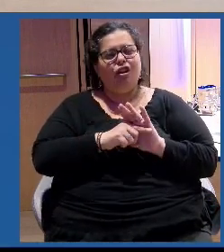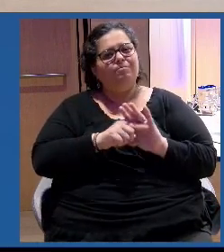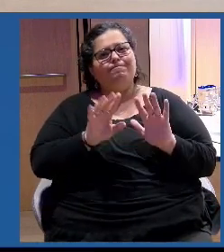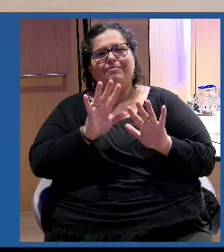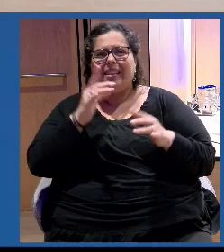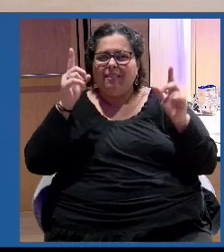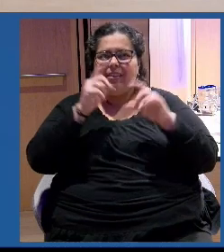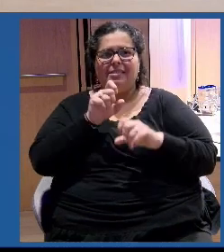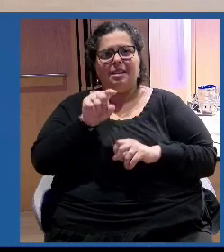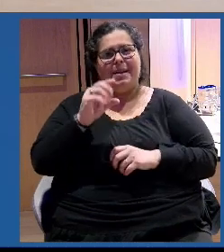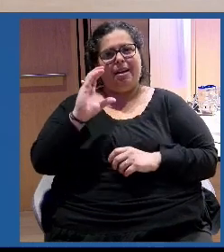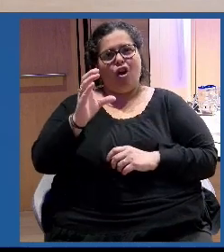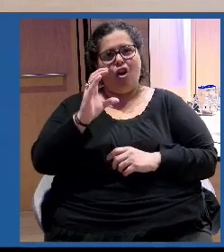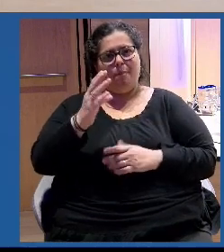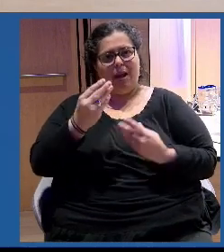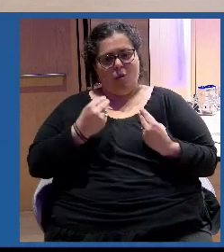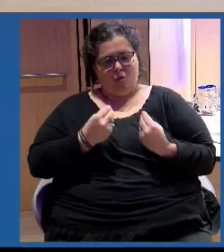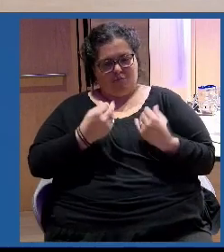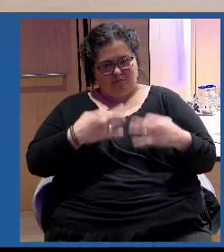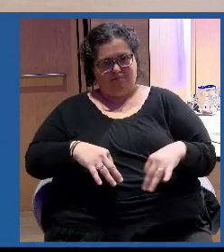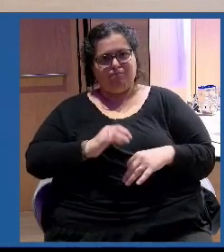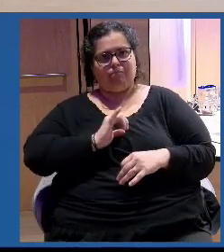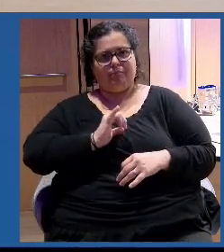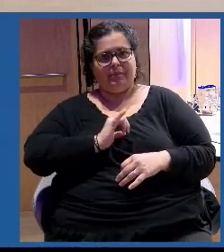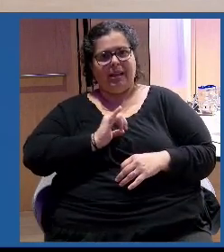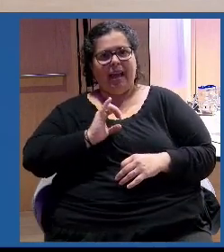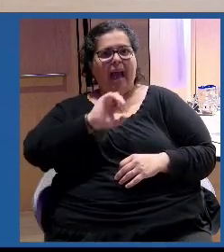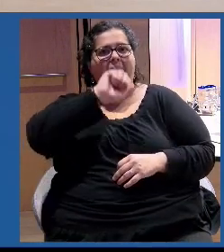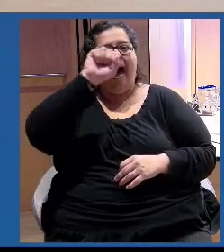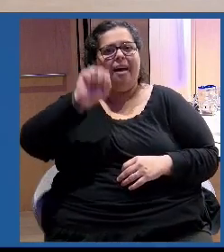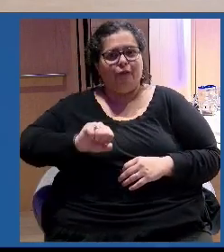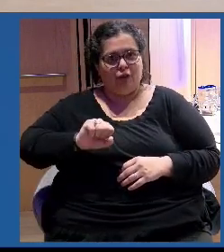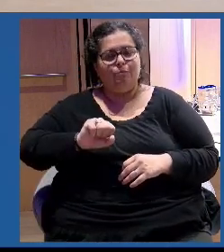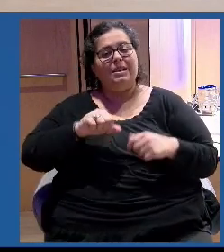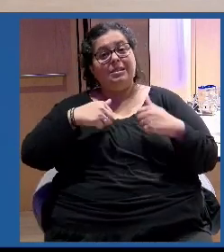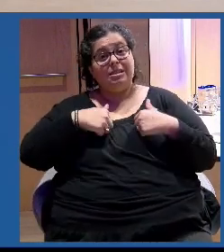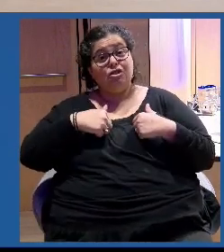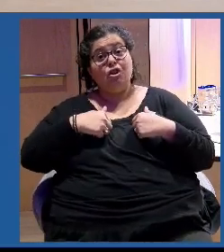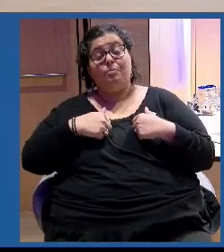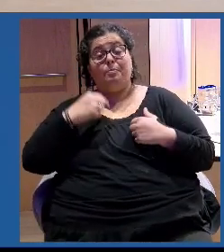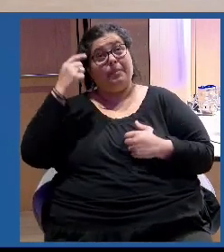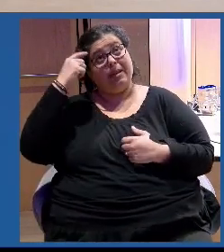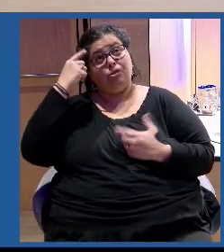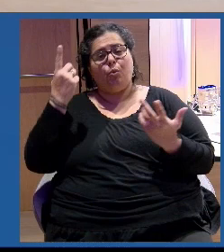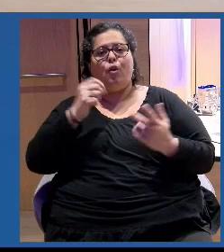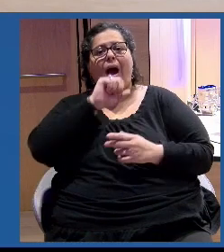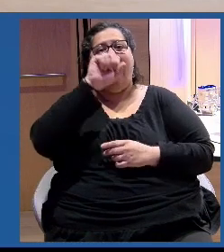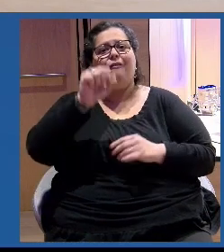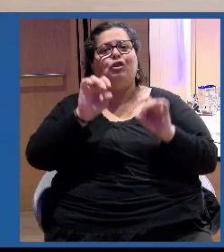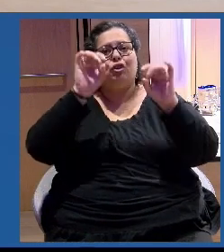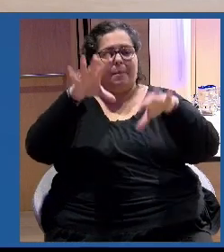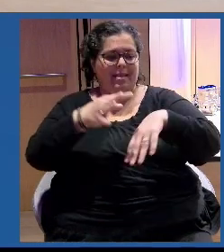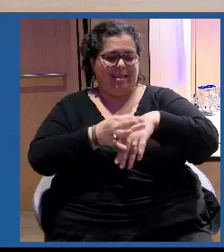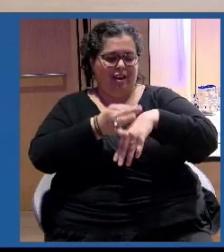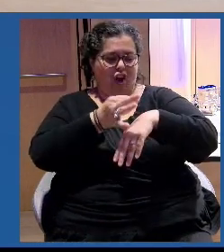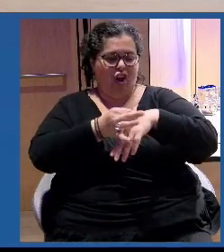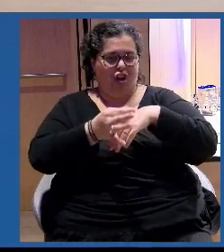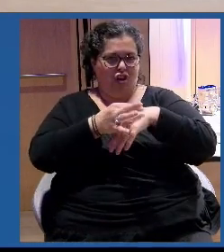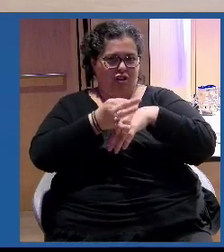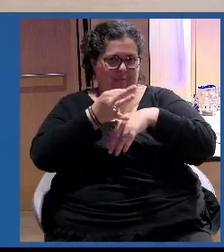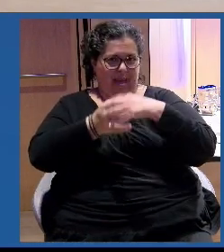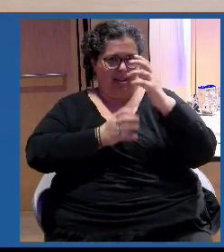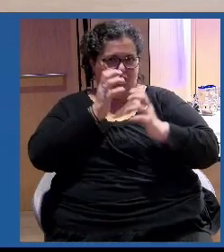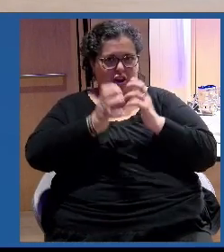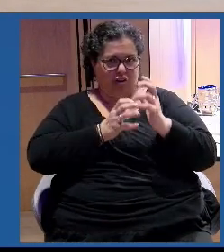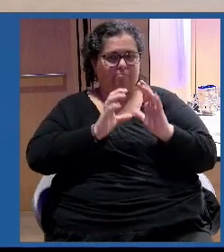ubicarnos como afros? Porque entonces si lo afro lo dejamos solo al color de piel, ahí hay un debate también